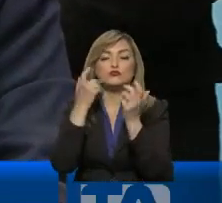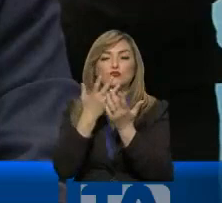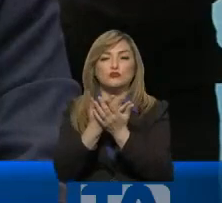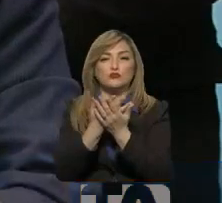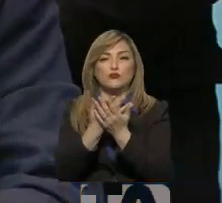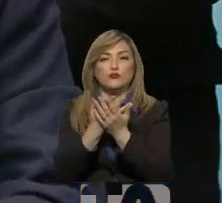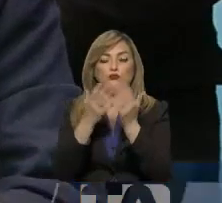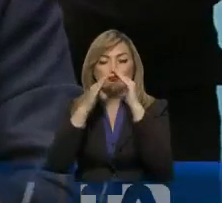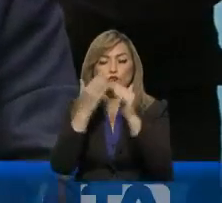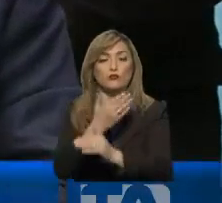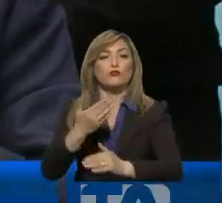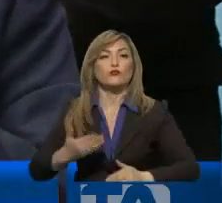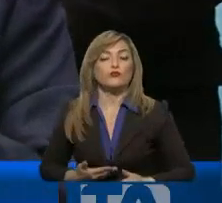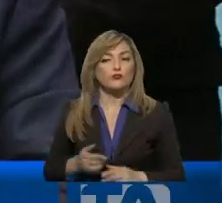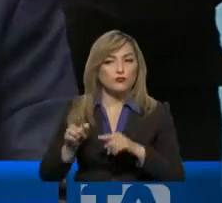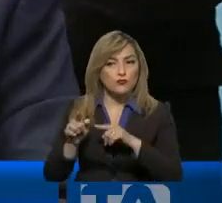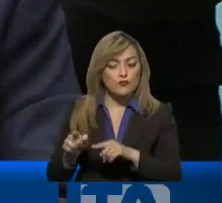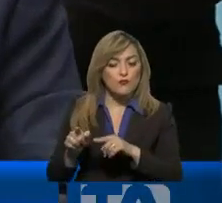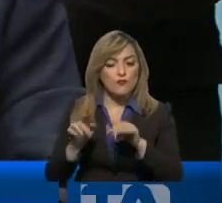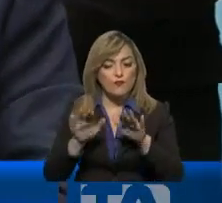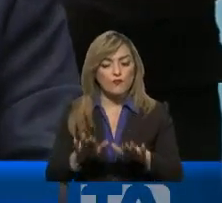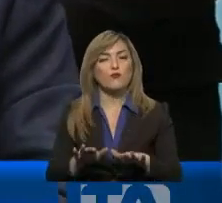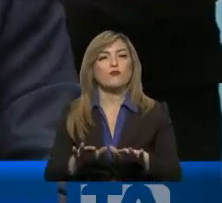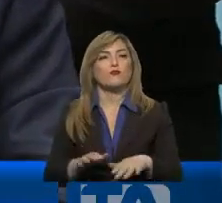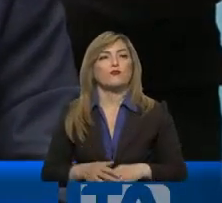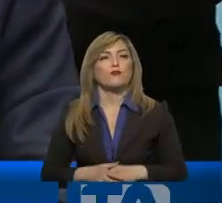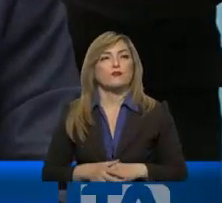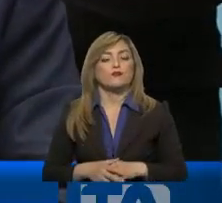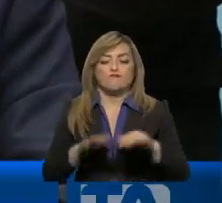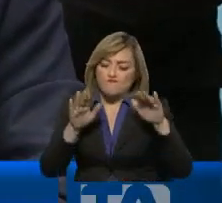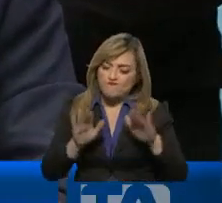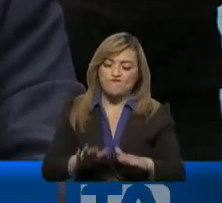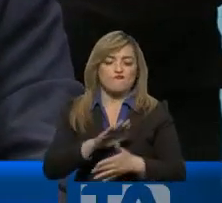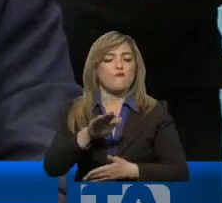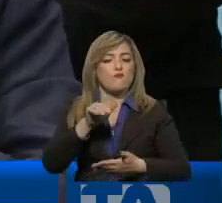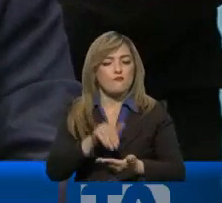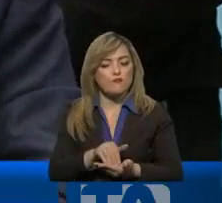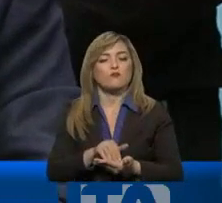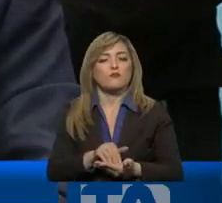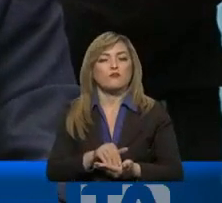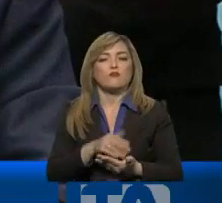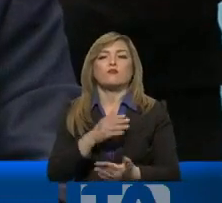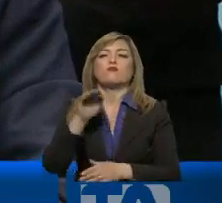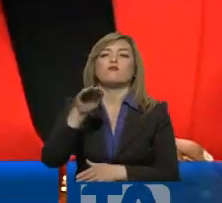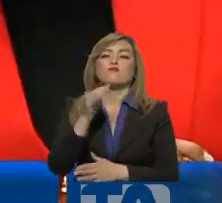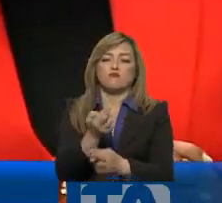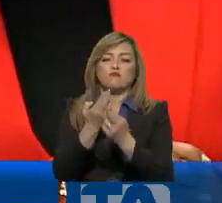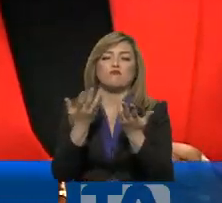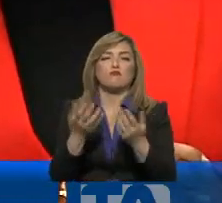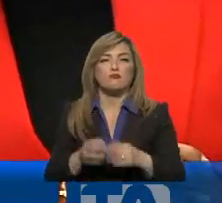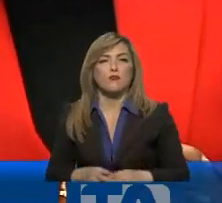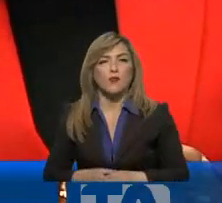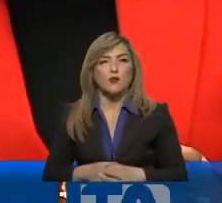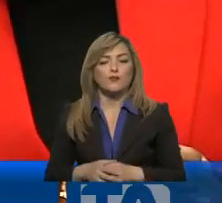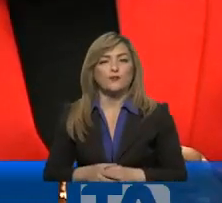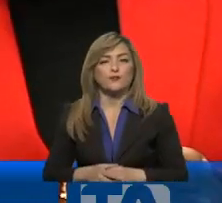Palacio de Carondelet. Ahí nos vamos a estacionarnos, no nos vamos a mover hasta que encontremos una respuesta del gobierno. Y tienen